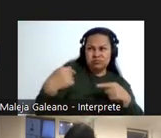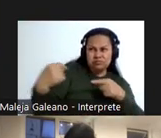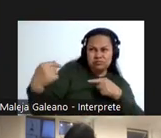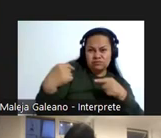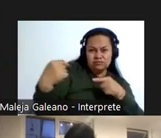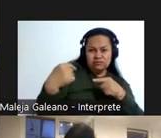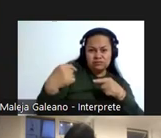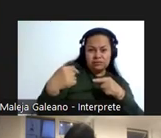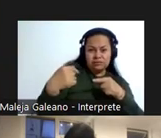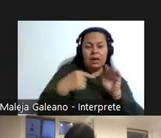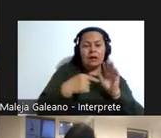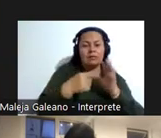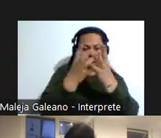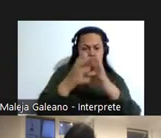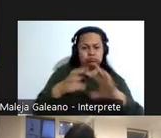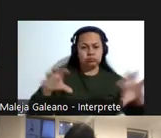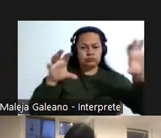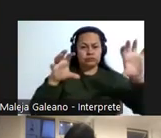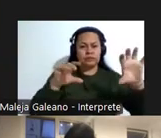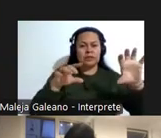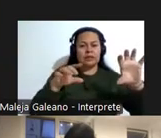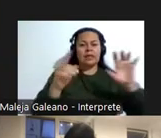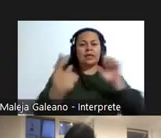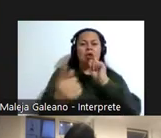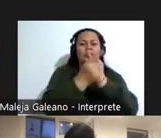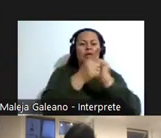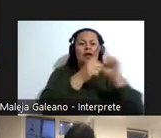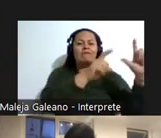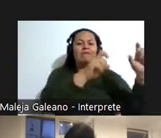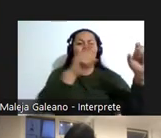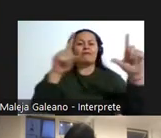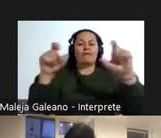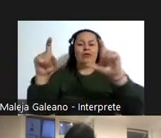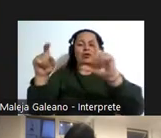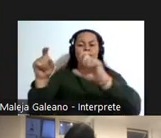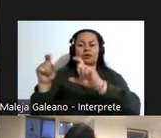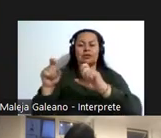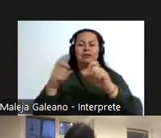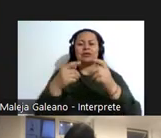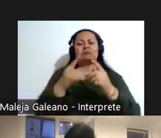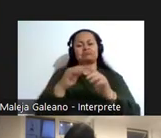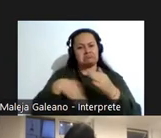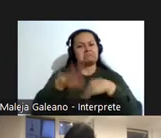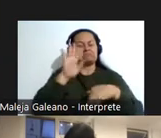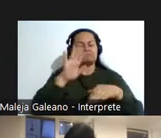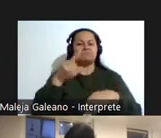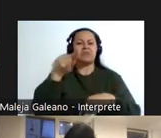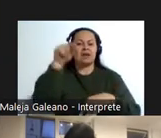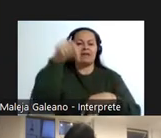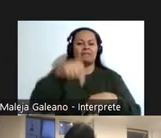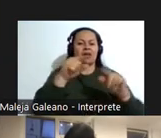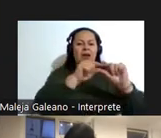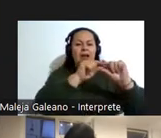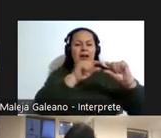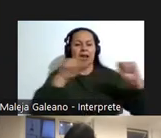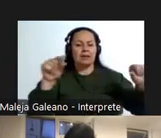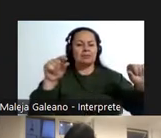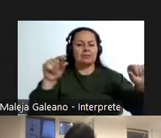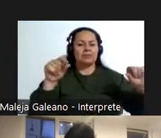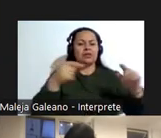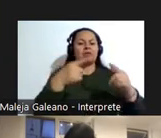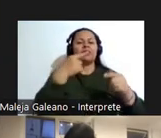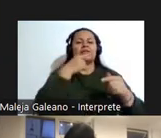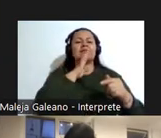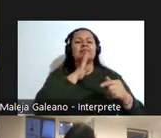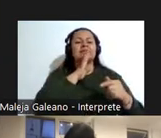en pantalla van a encontrar fotografías. Su gran mayoría tienen abajo una notita que dice quién